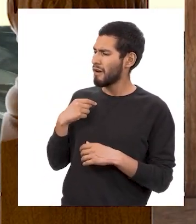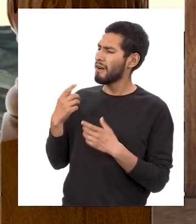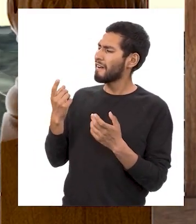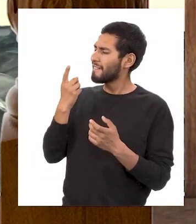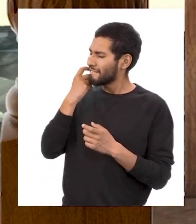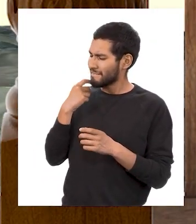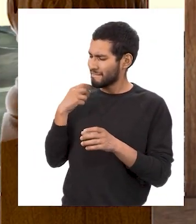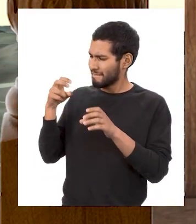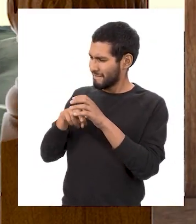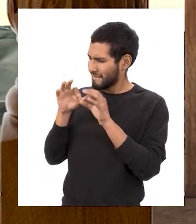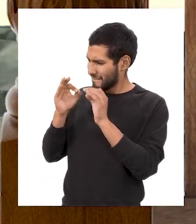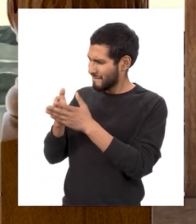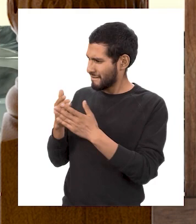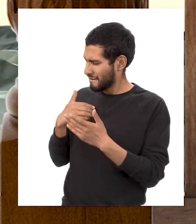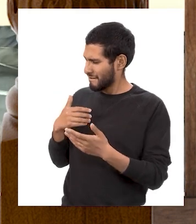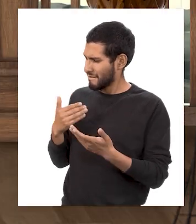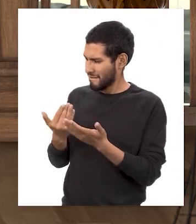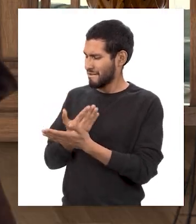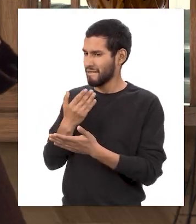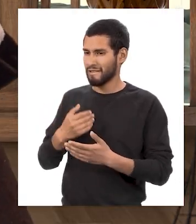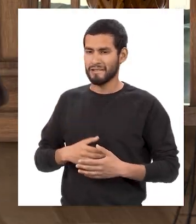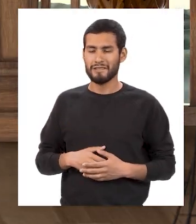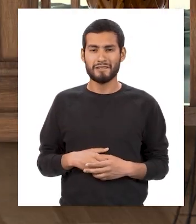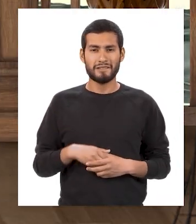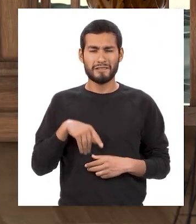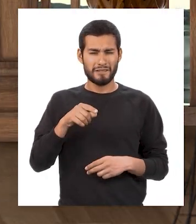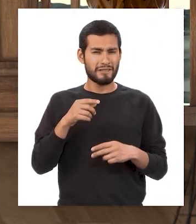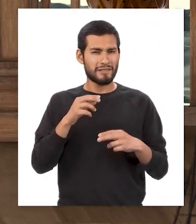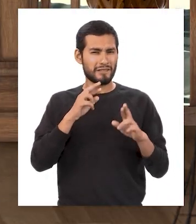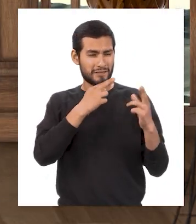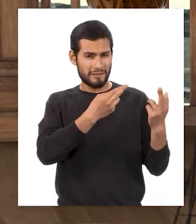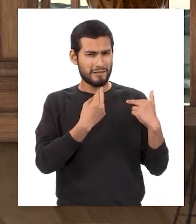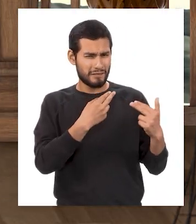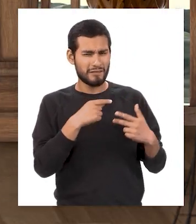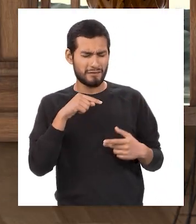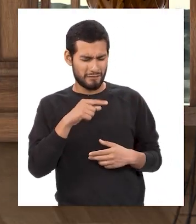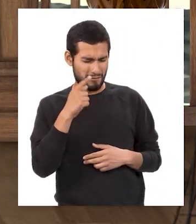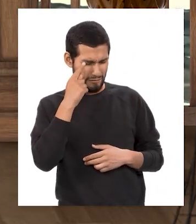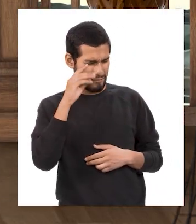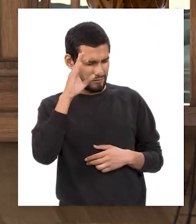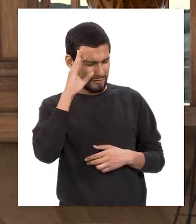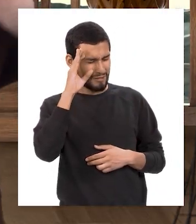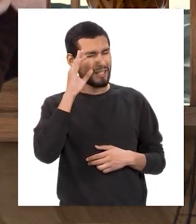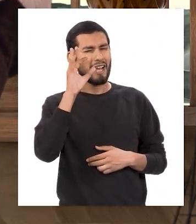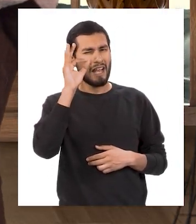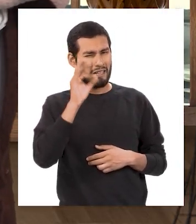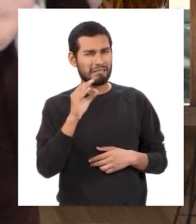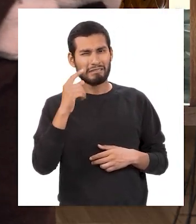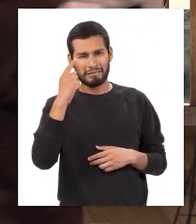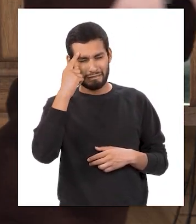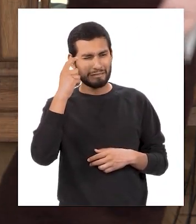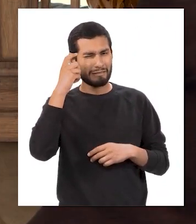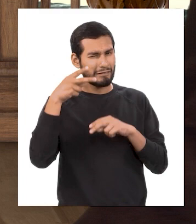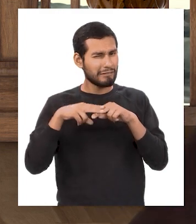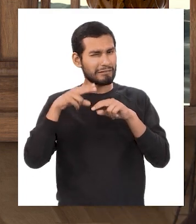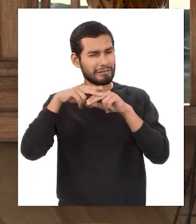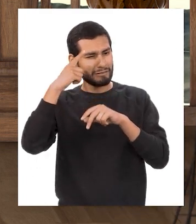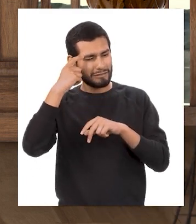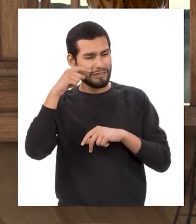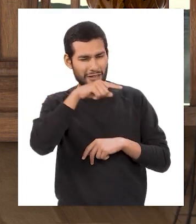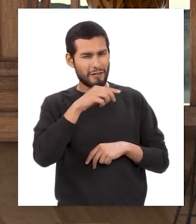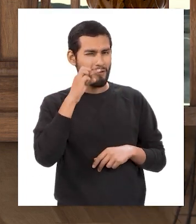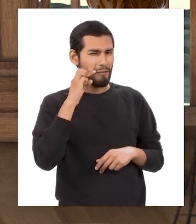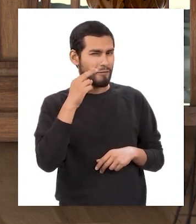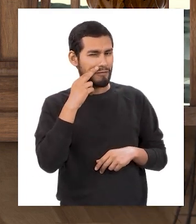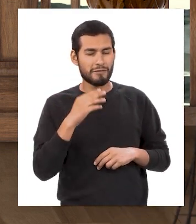que zapamos, entré a trabajar con él. Estas respuestas hicieron que Fix no albergara dudas sobre la situación de Phileas